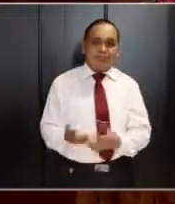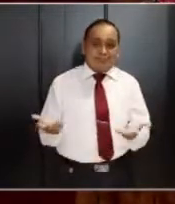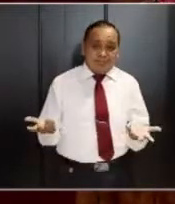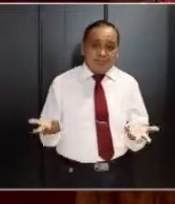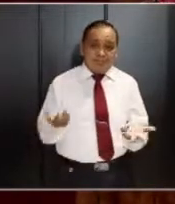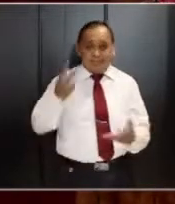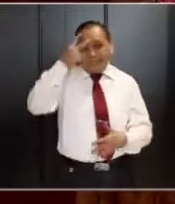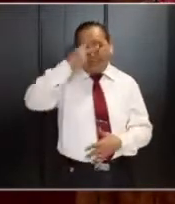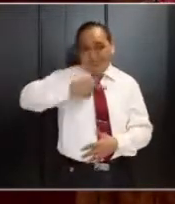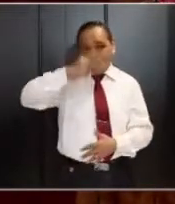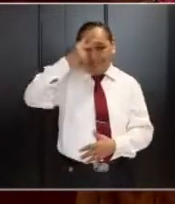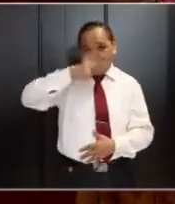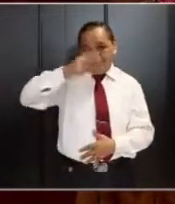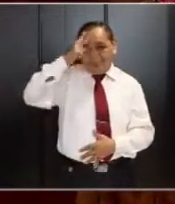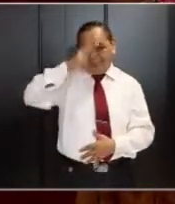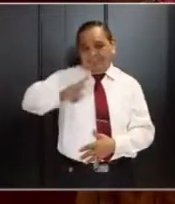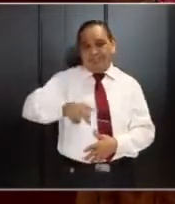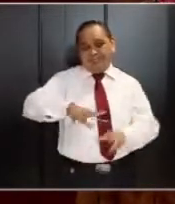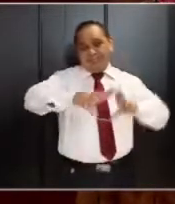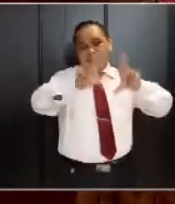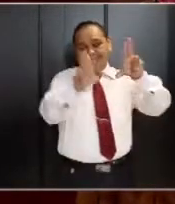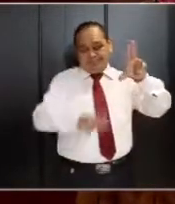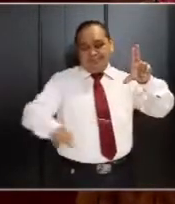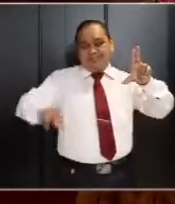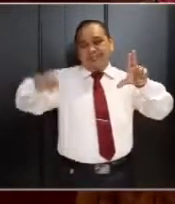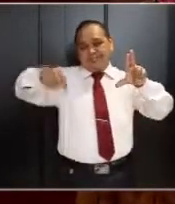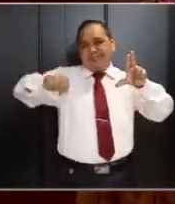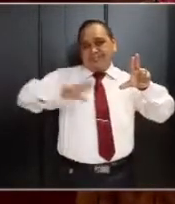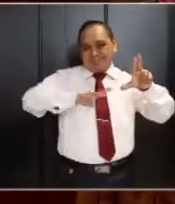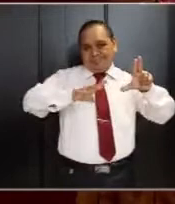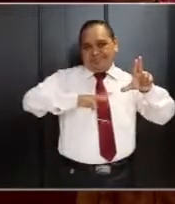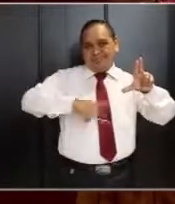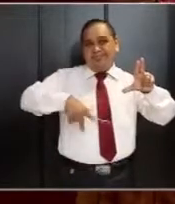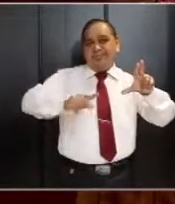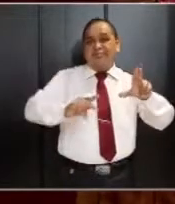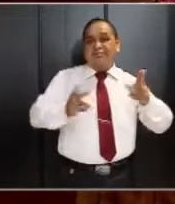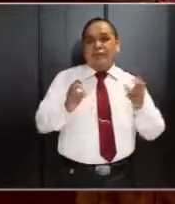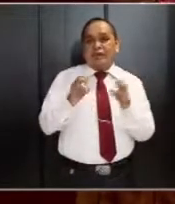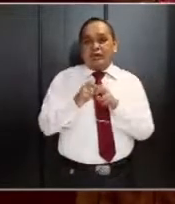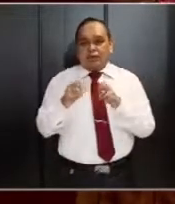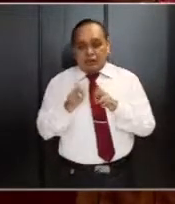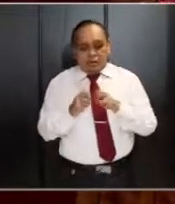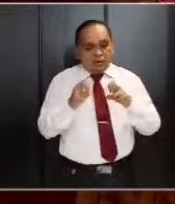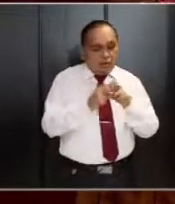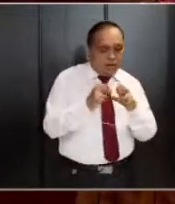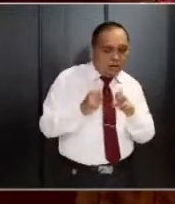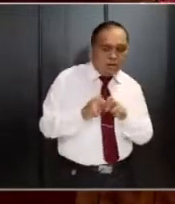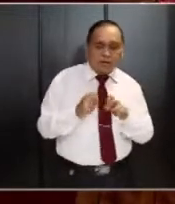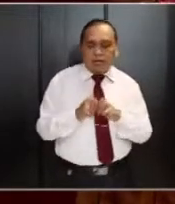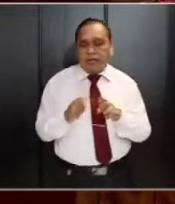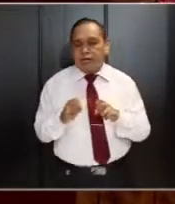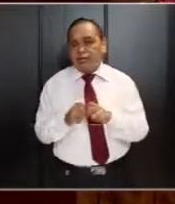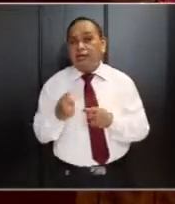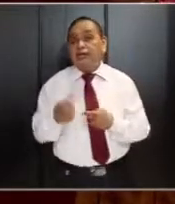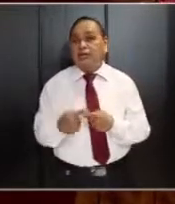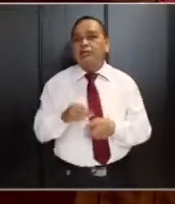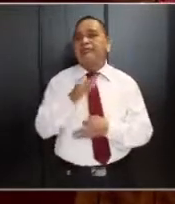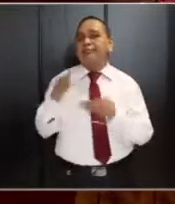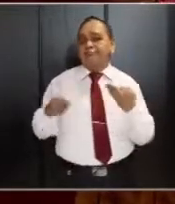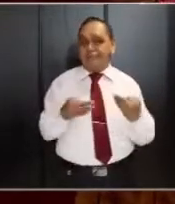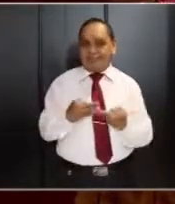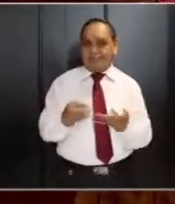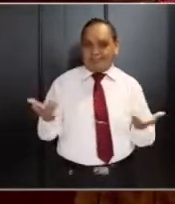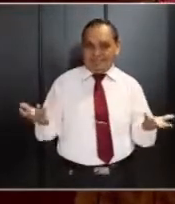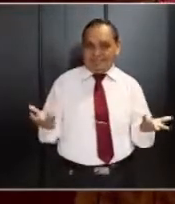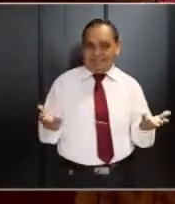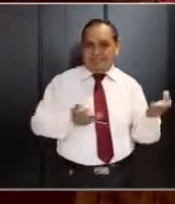está en México, está en el país, eso estamos seguros, pero pues muy nerviosos, y yo creo que están todos. Así que, bueno, ahora